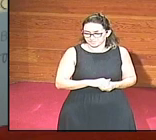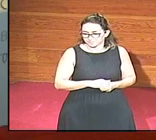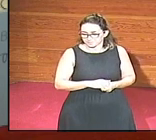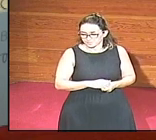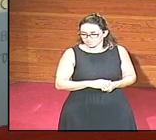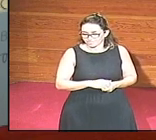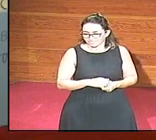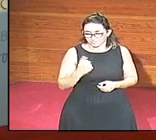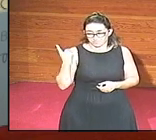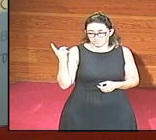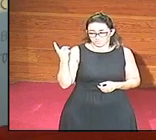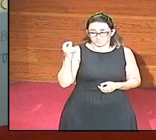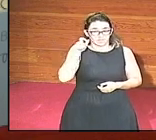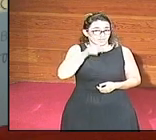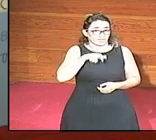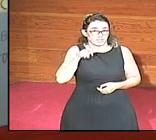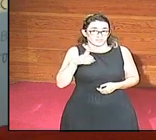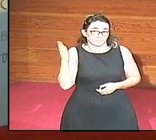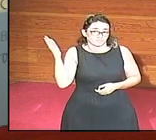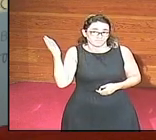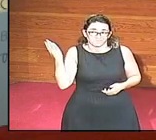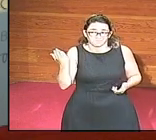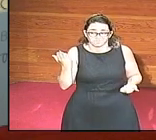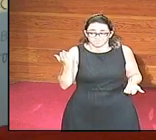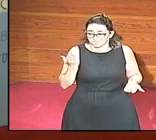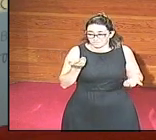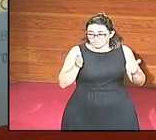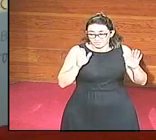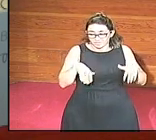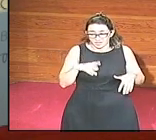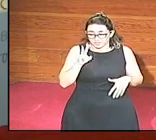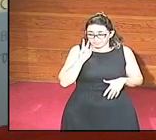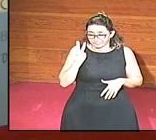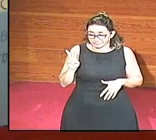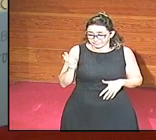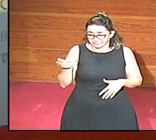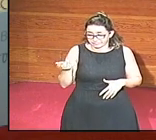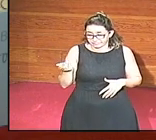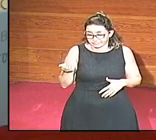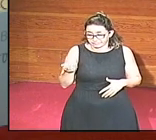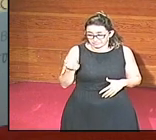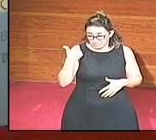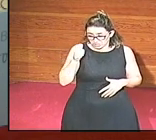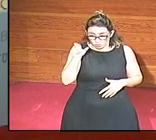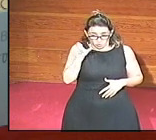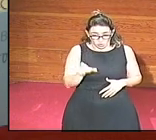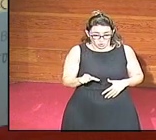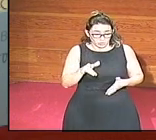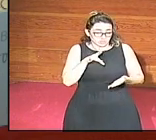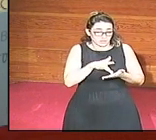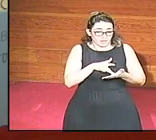Esta gente, bueno, pues lo que empiezas a ver es que al final los que las llevan son los mismos. Este chaval estaba en un checkpoint, es